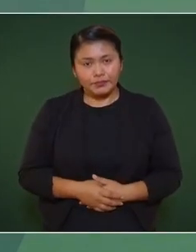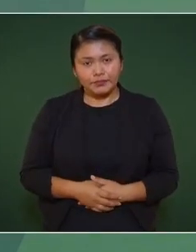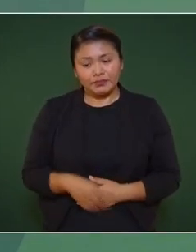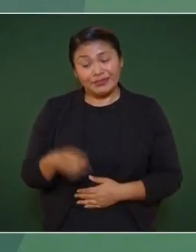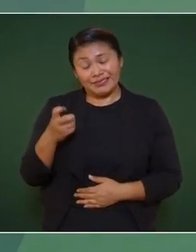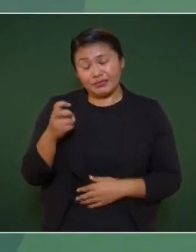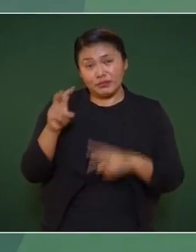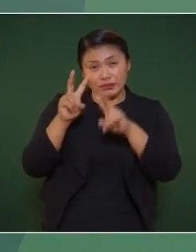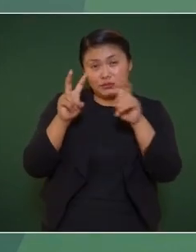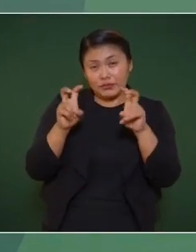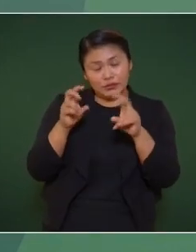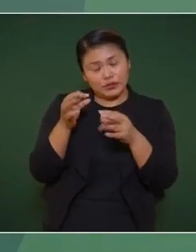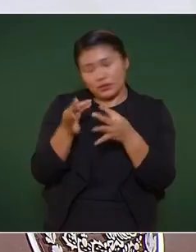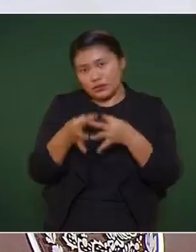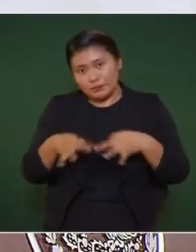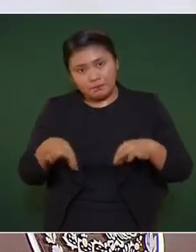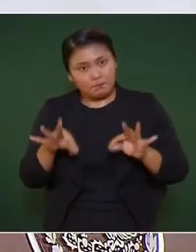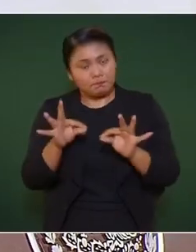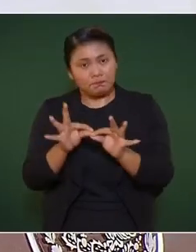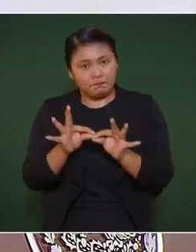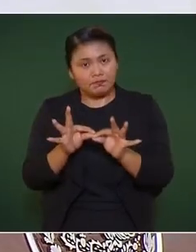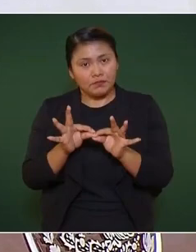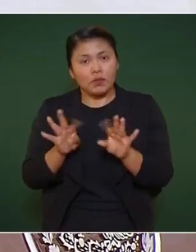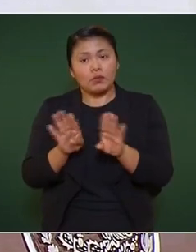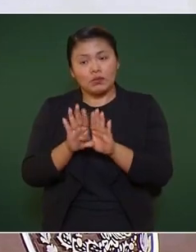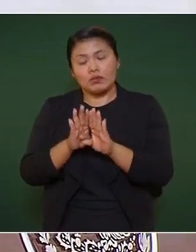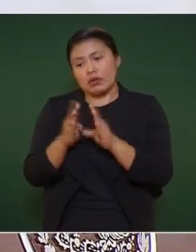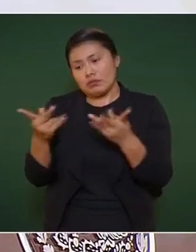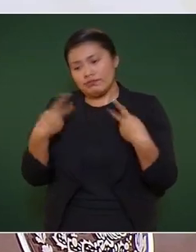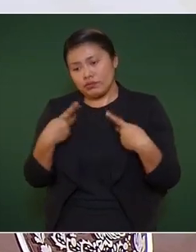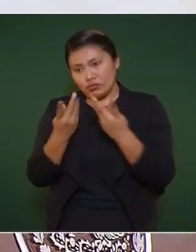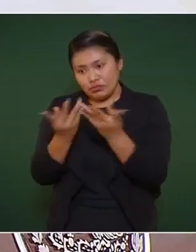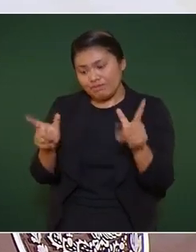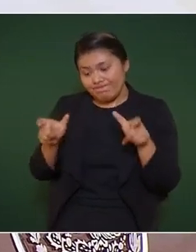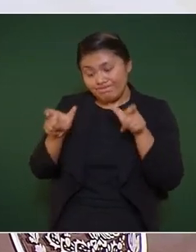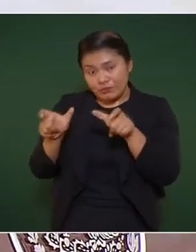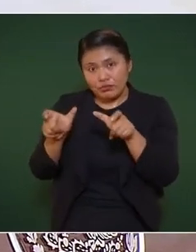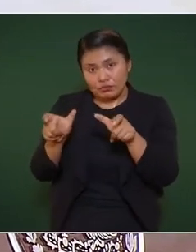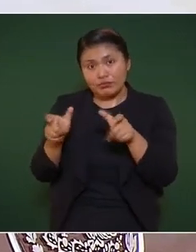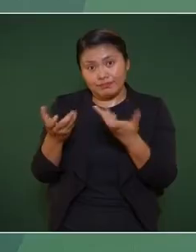tema, asunto tan importante de la protección civil.